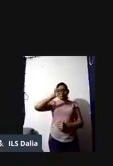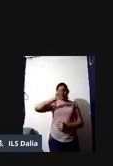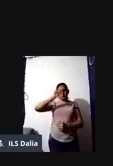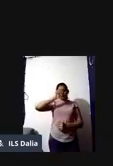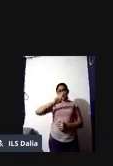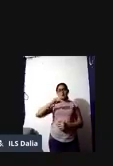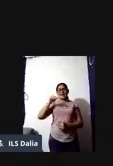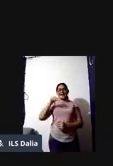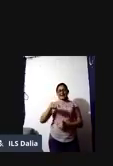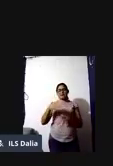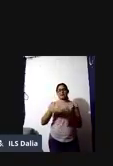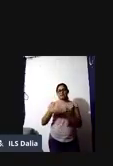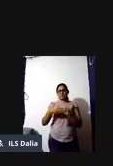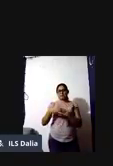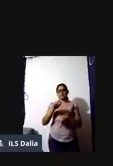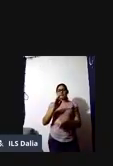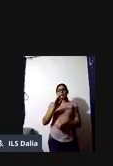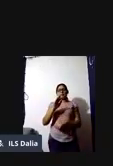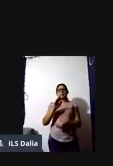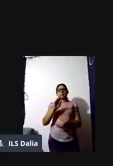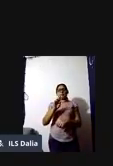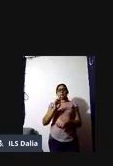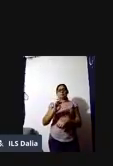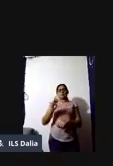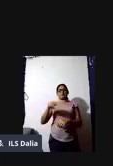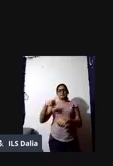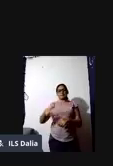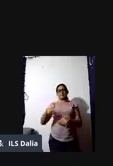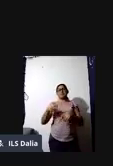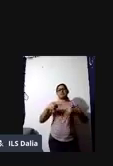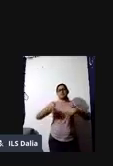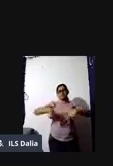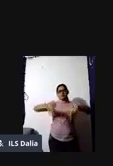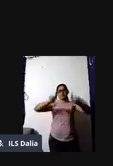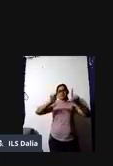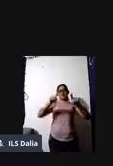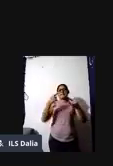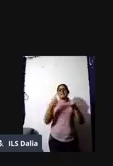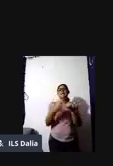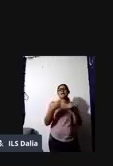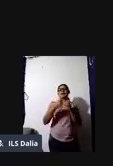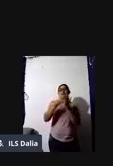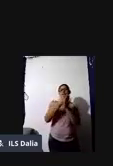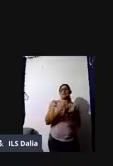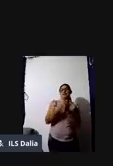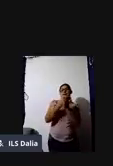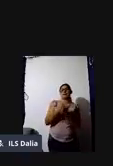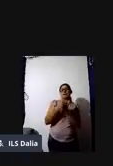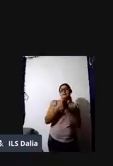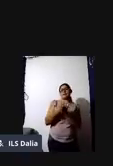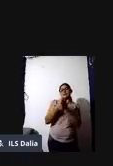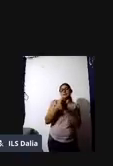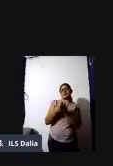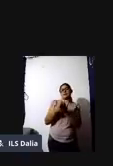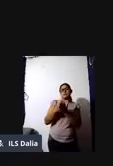a la página de Charlas de Café, las terapeutas que por supuesto están con nosotras de